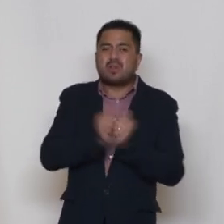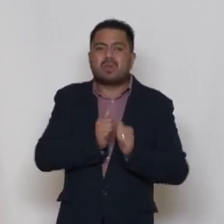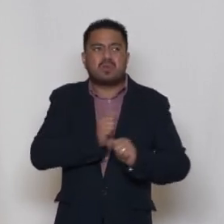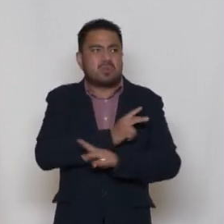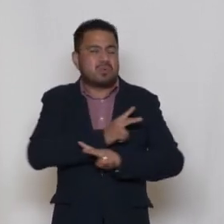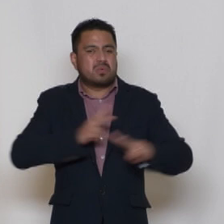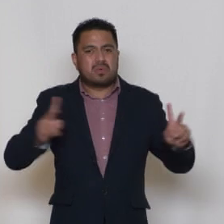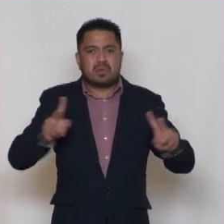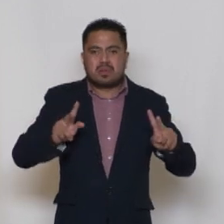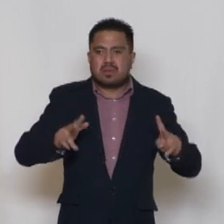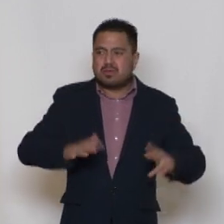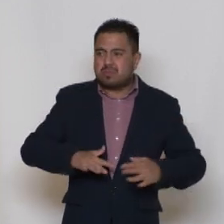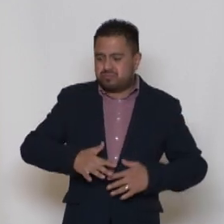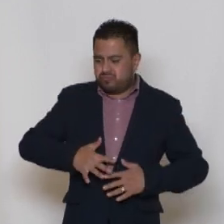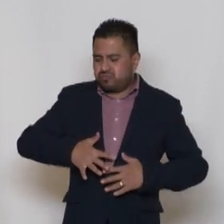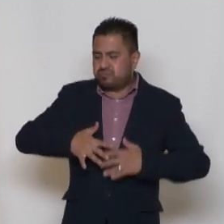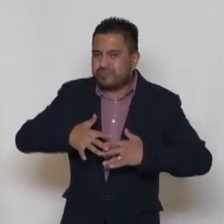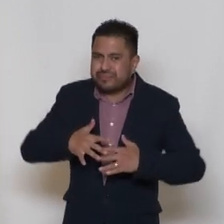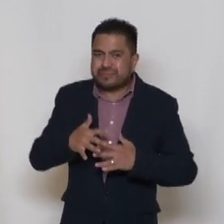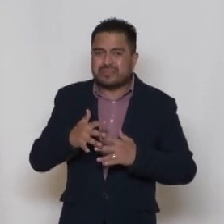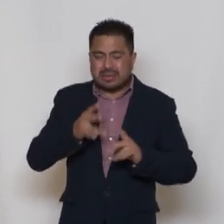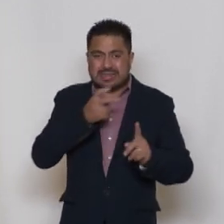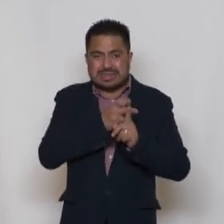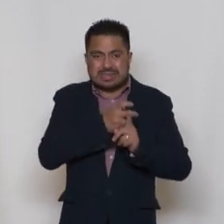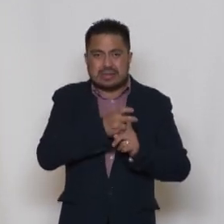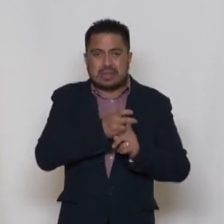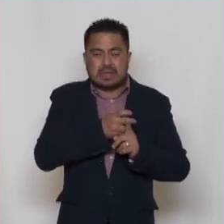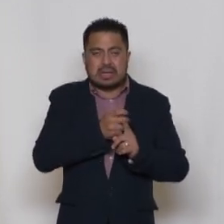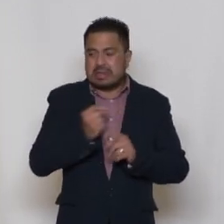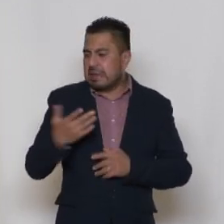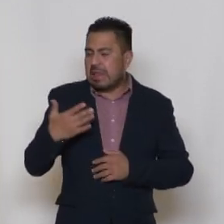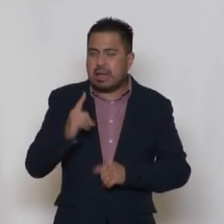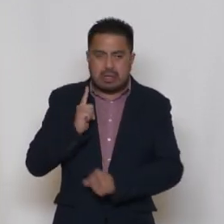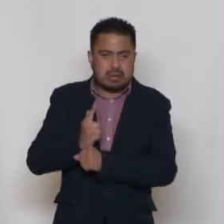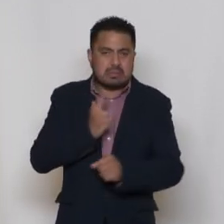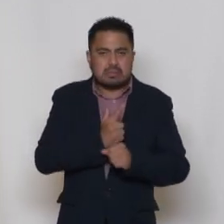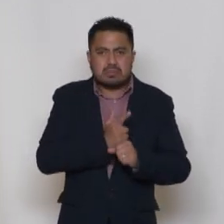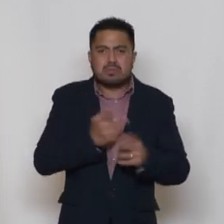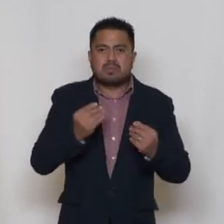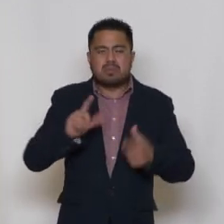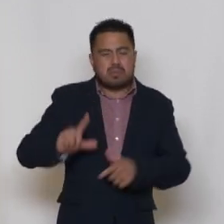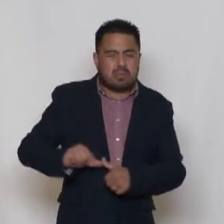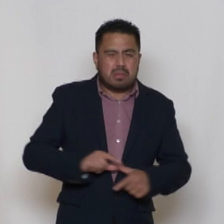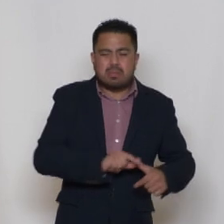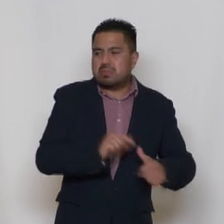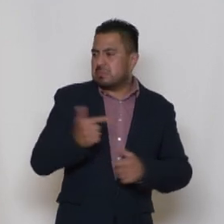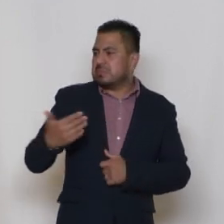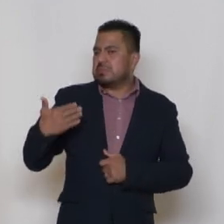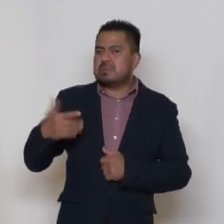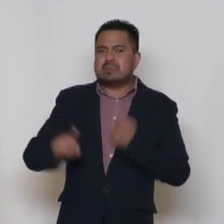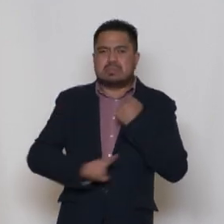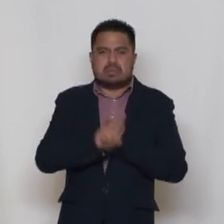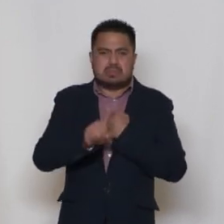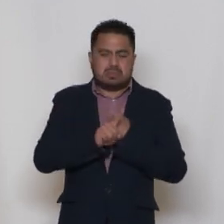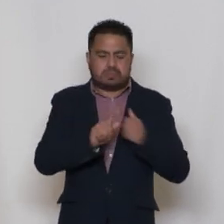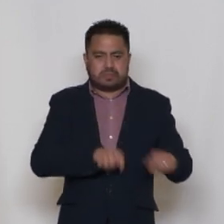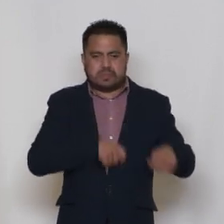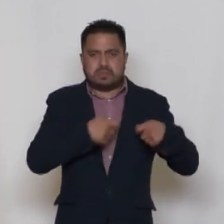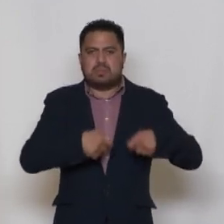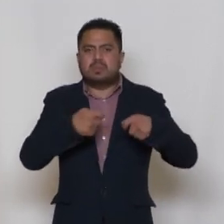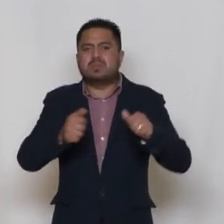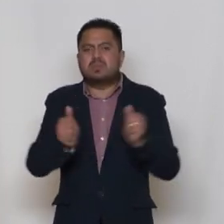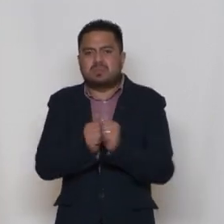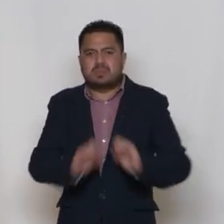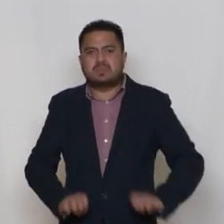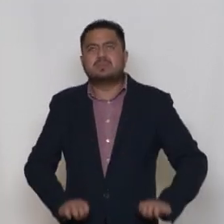de vibraciones, pueden tener problemas de vibraciones, y se ha visto mucho en los huracanes recientes los daños que ocasionan, sobre todo en